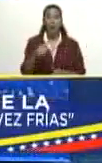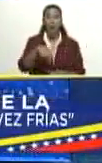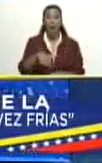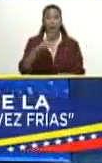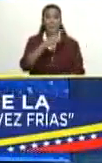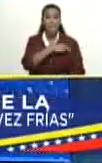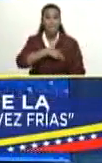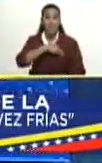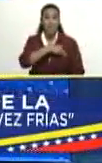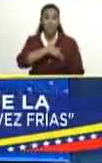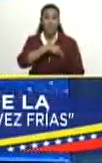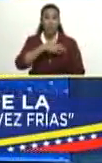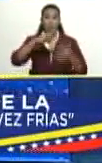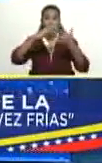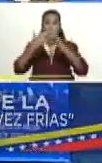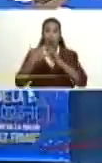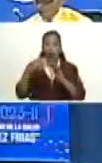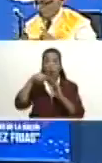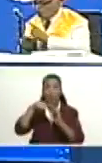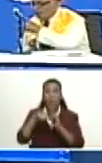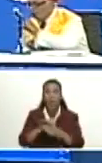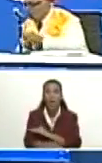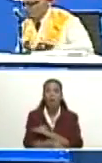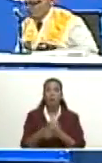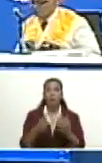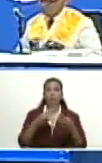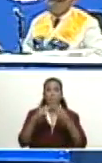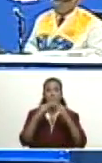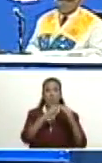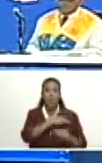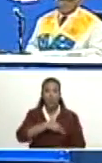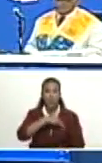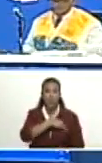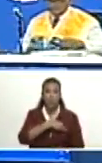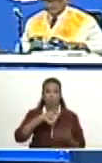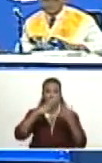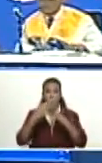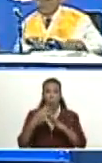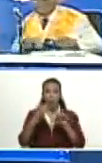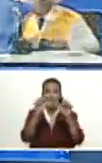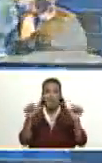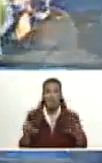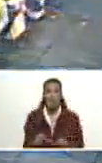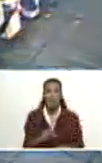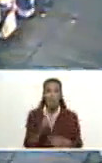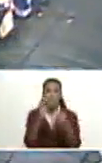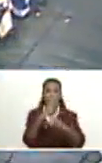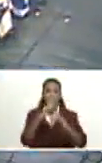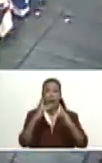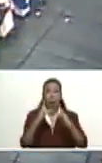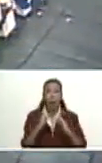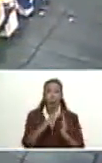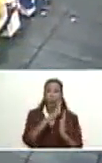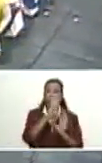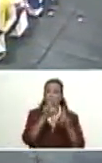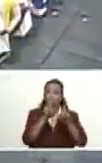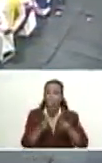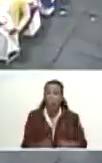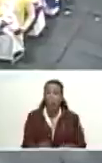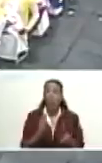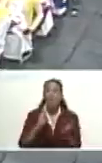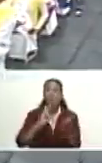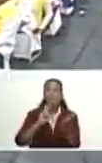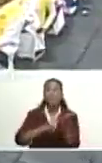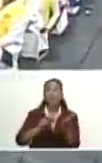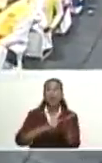misión Barrio Adentro 1, la misión Barrio Adentro 2, el sistema hospitalario, el sistema del Seguro